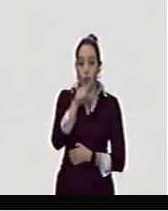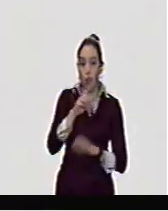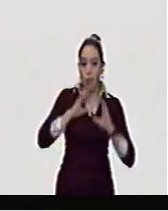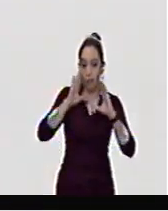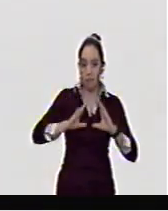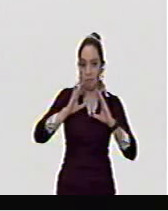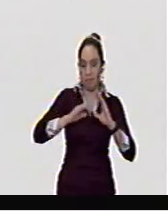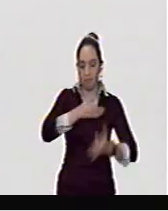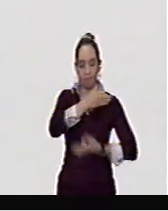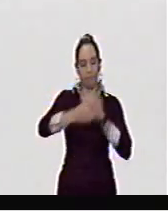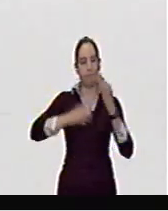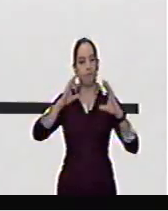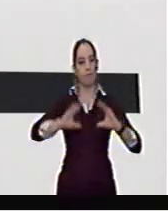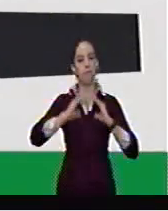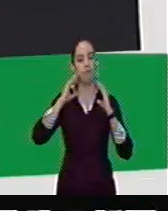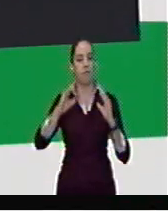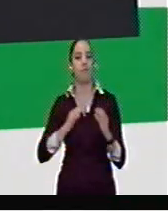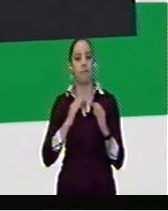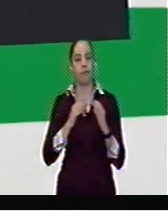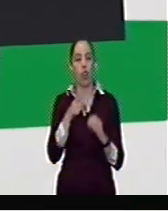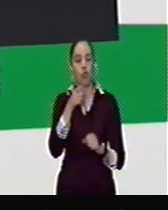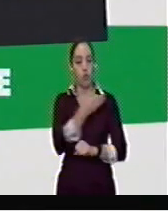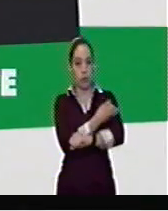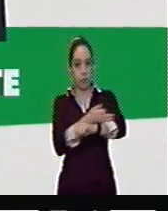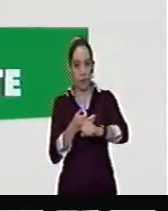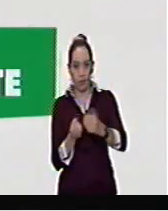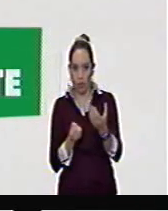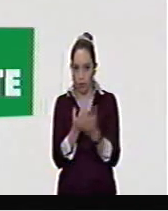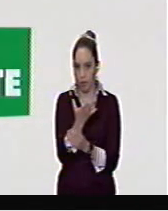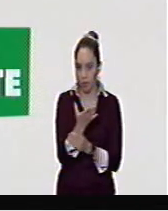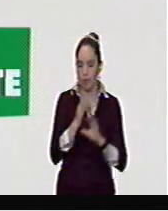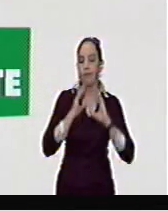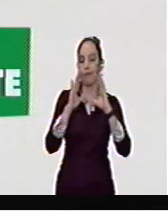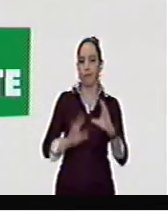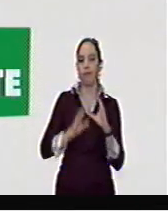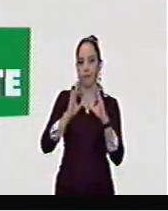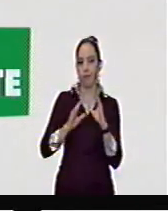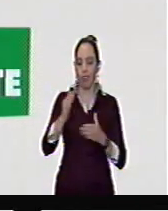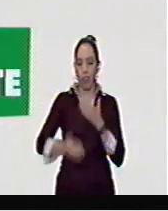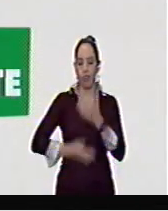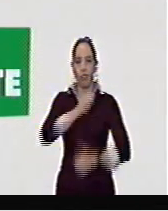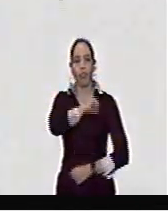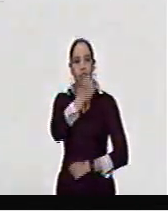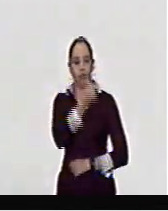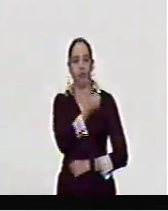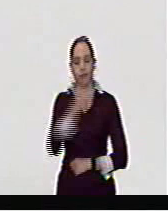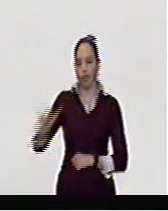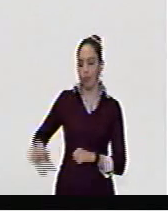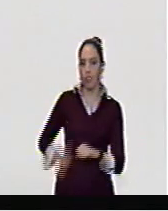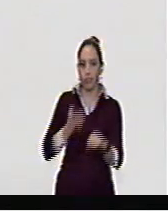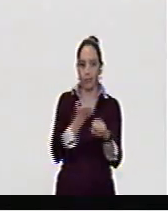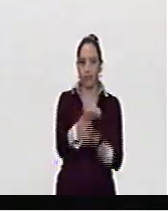800-123-8888. Si te cuidas tú, nos cuidamos todos. Por tu familia, si sales, cuídate.